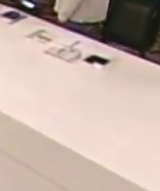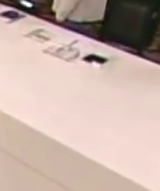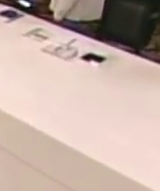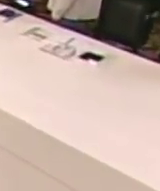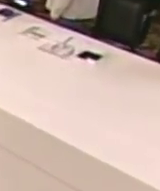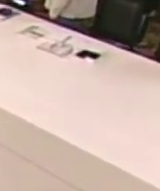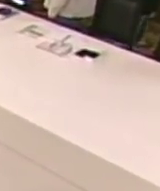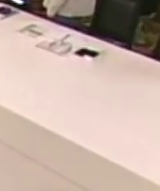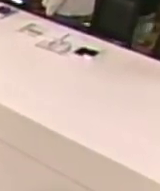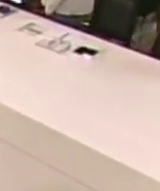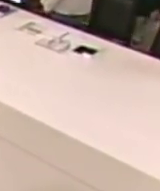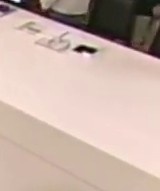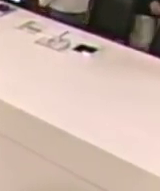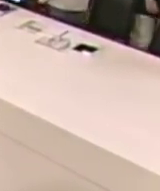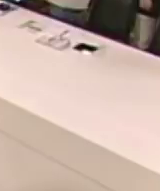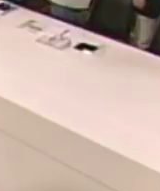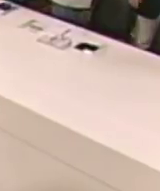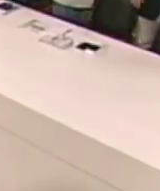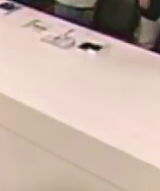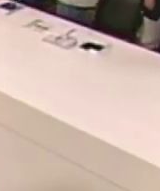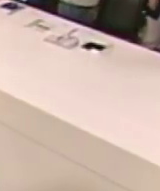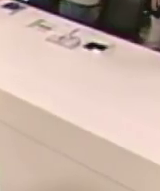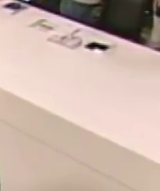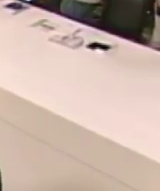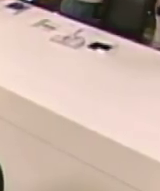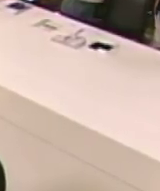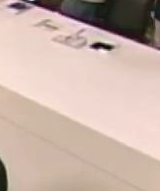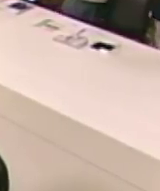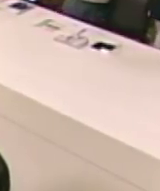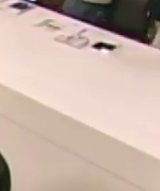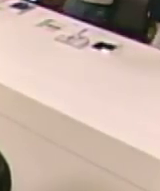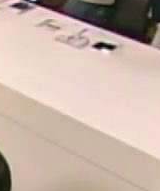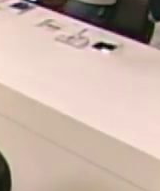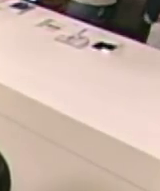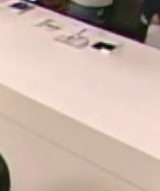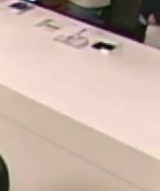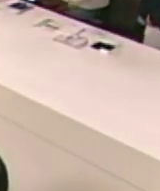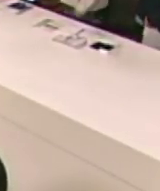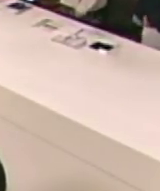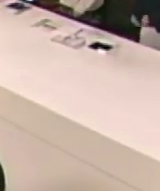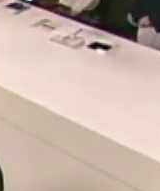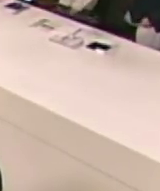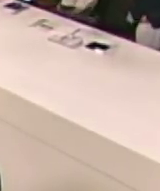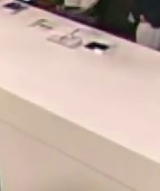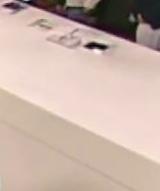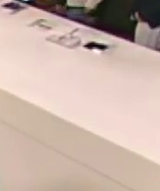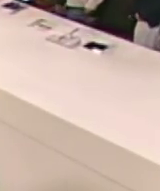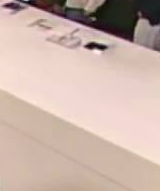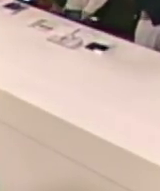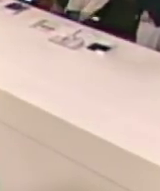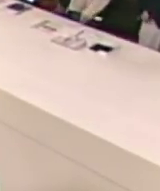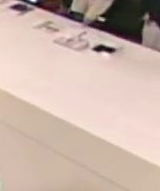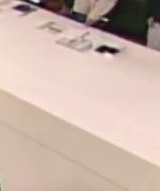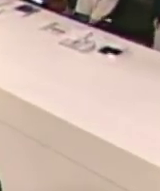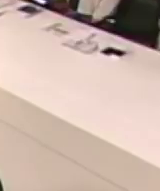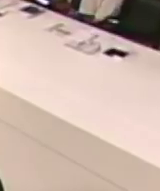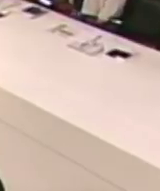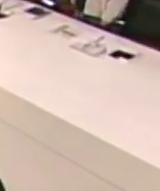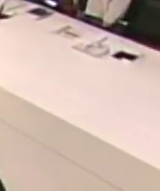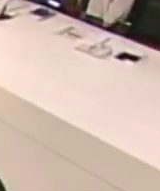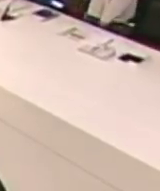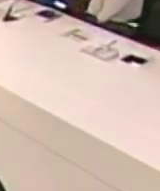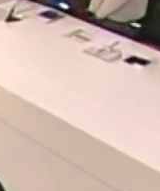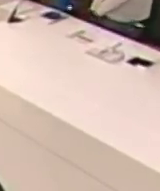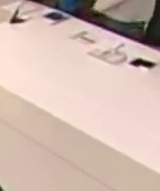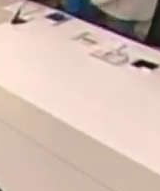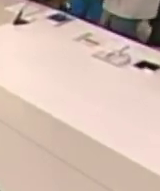propósito de esta destacada reunión es precisamente revisar los avances como parte del plan